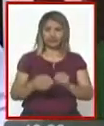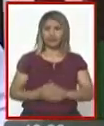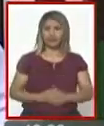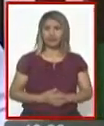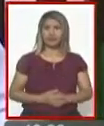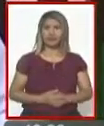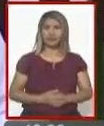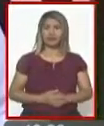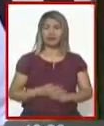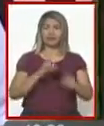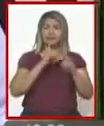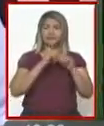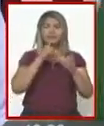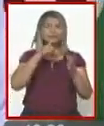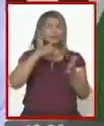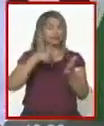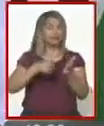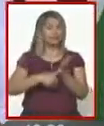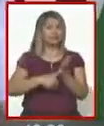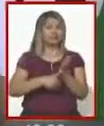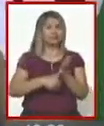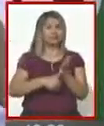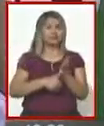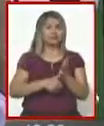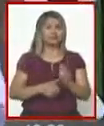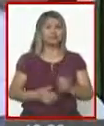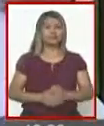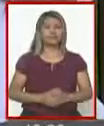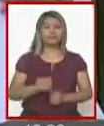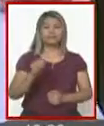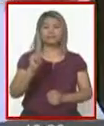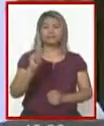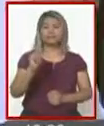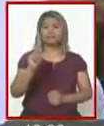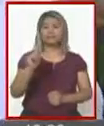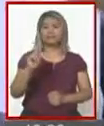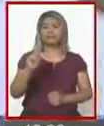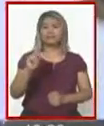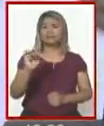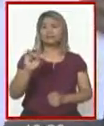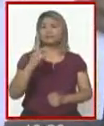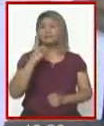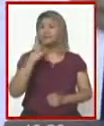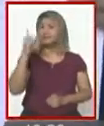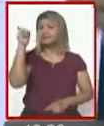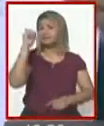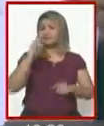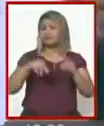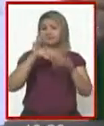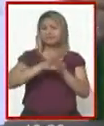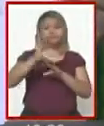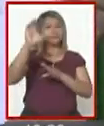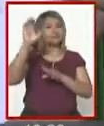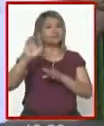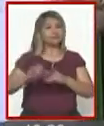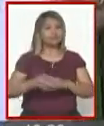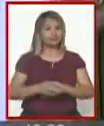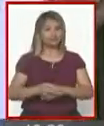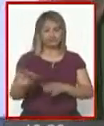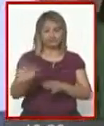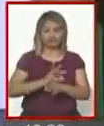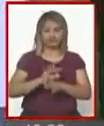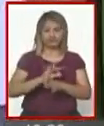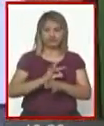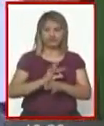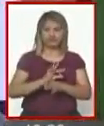que mandé una carta la señora katia uriona donde dice que no puede cumplir este tipo de